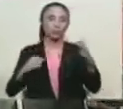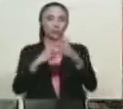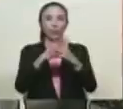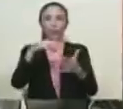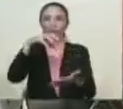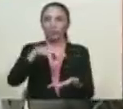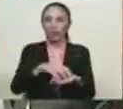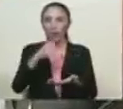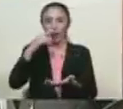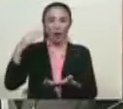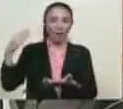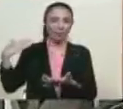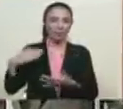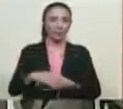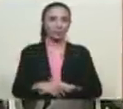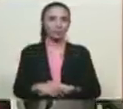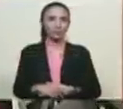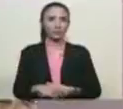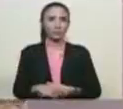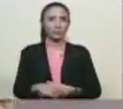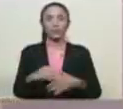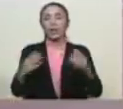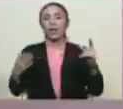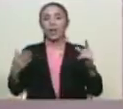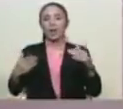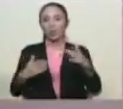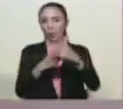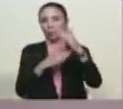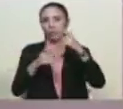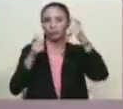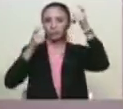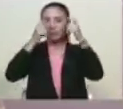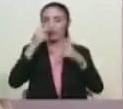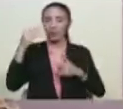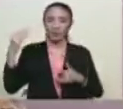Estado fascista contra el comandante Hugo Chávez Frías.